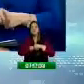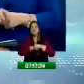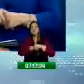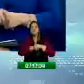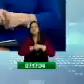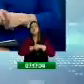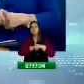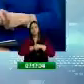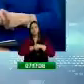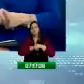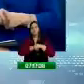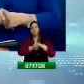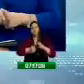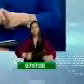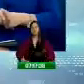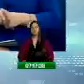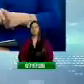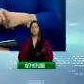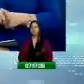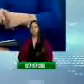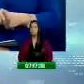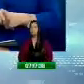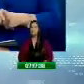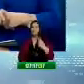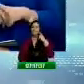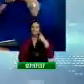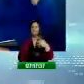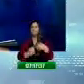cuando uno ha tenido contacto con una persona que está positiva.